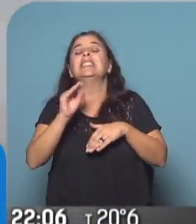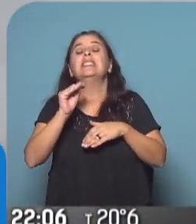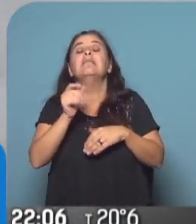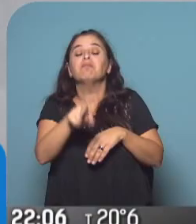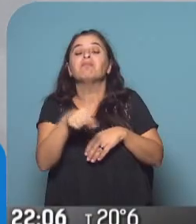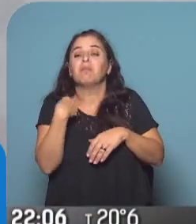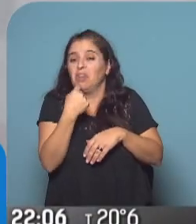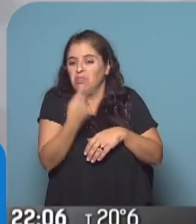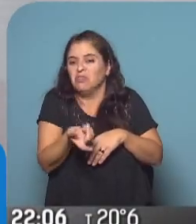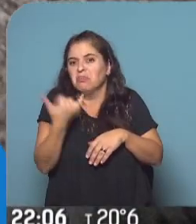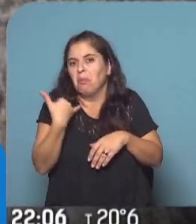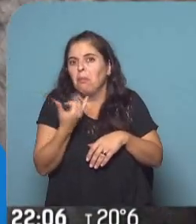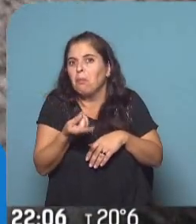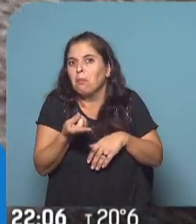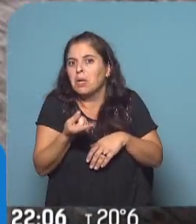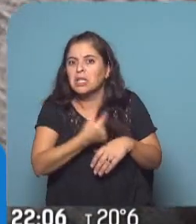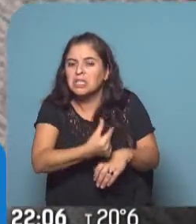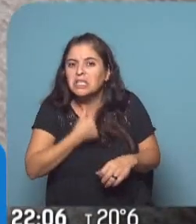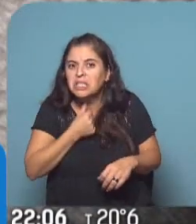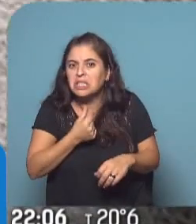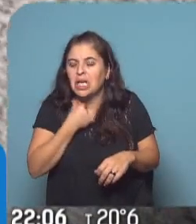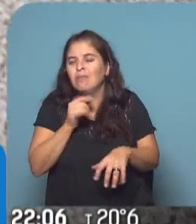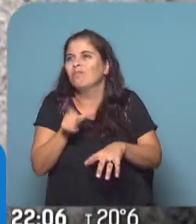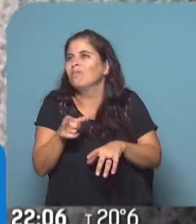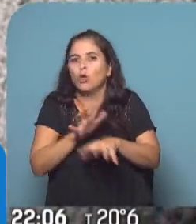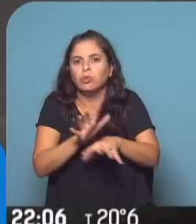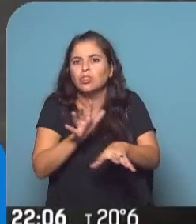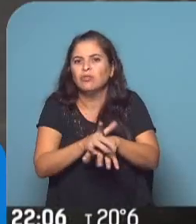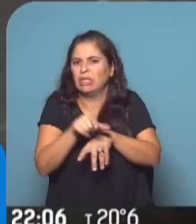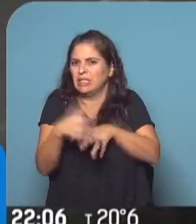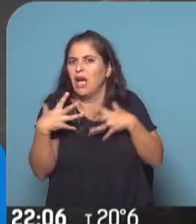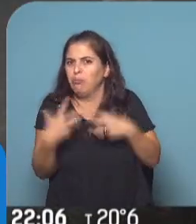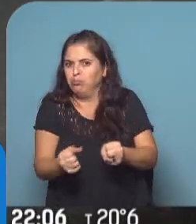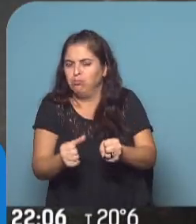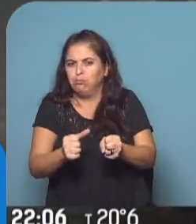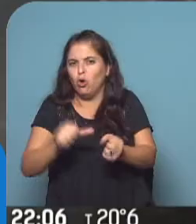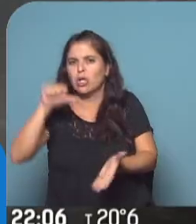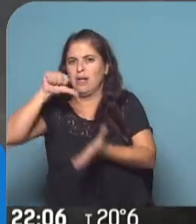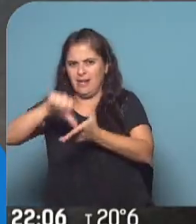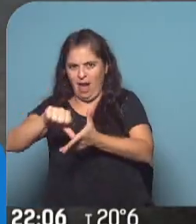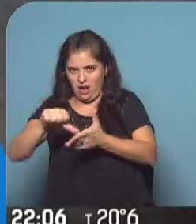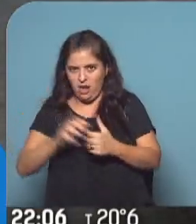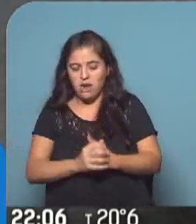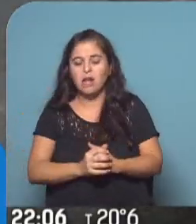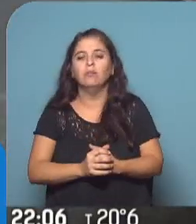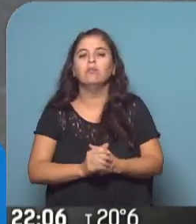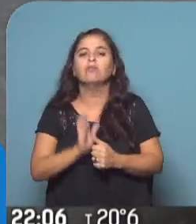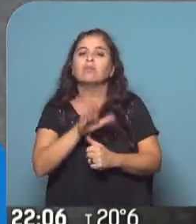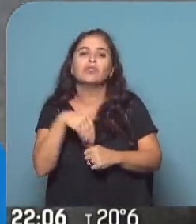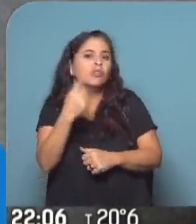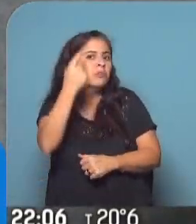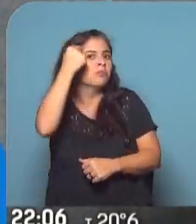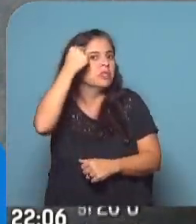política, son considerados por Riad como una milicia pro-iraní. Por eso, el ataque con drones es adjudicado por los